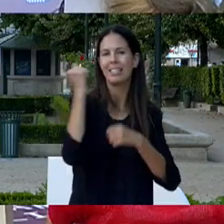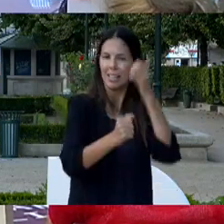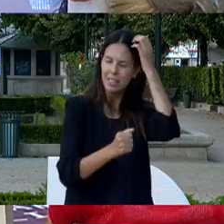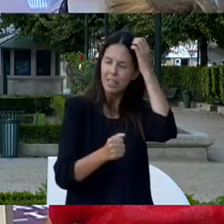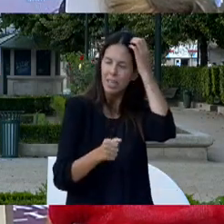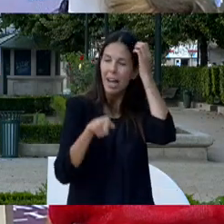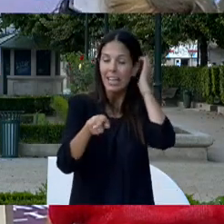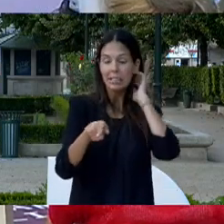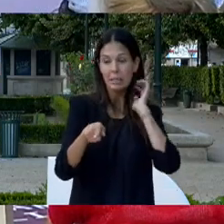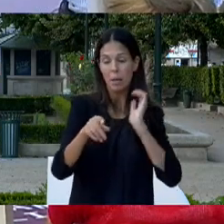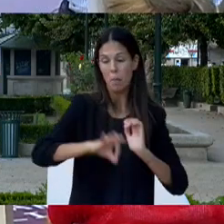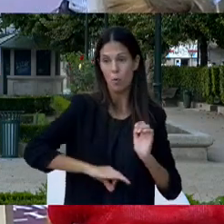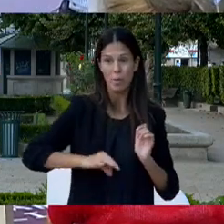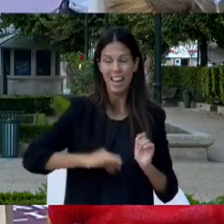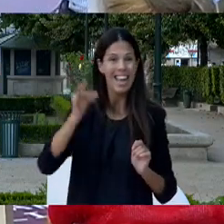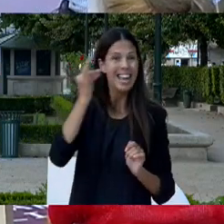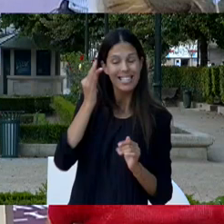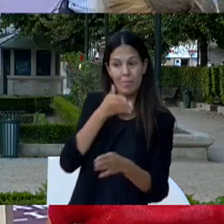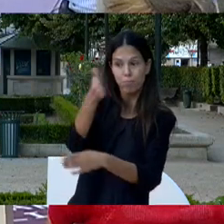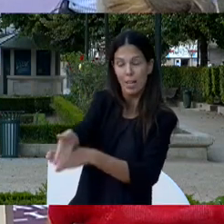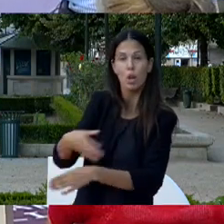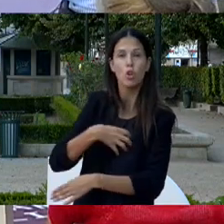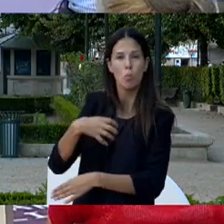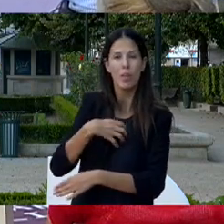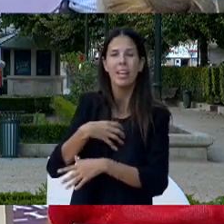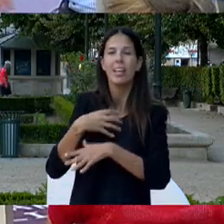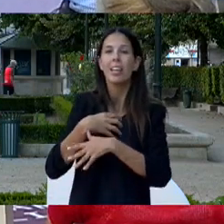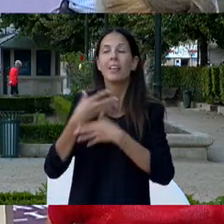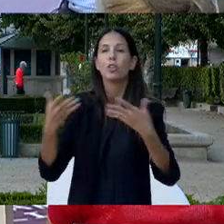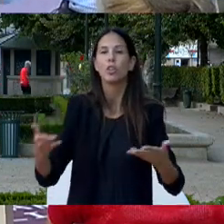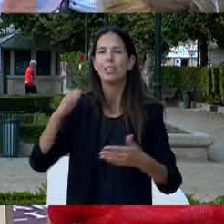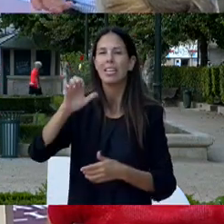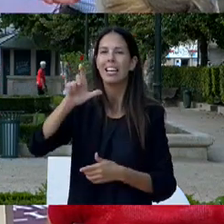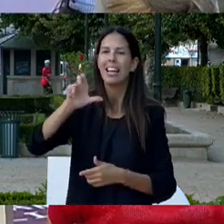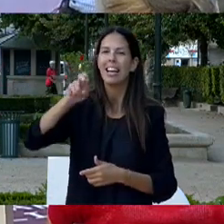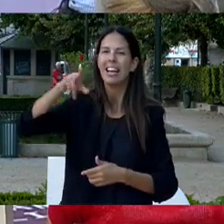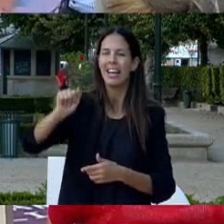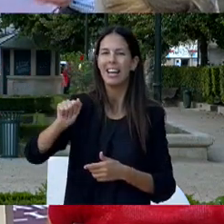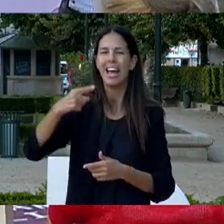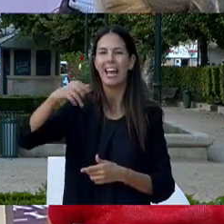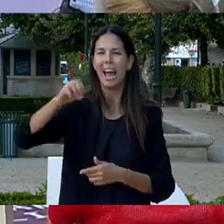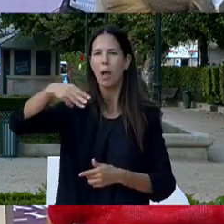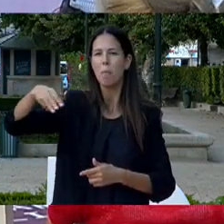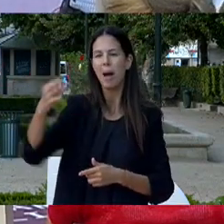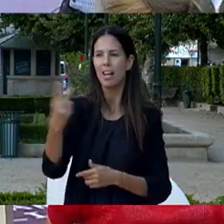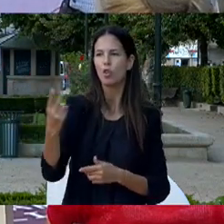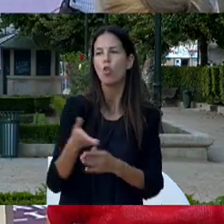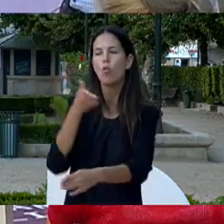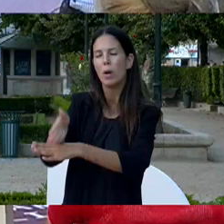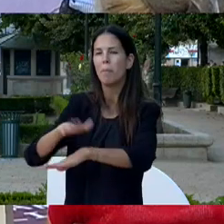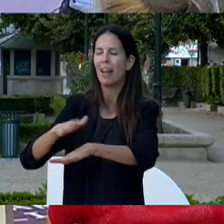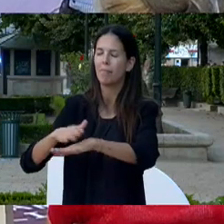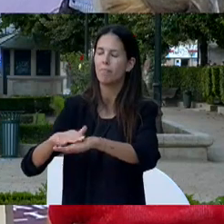ainda en Pontevedra, ela non podía ir porque estaba e mandaron a Elena e a Gemma para que foran a facerse cargo